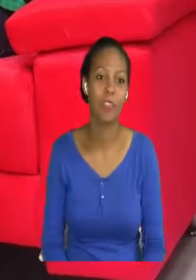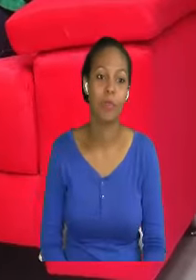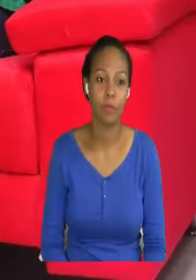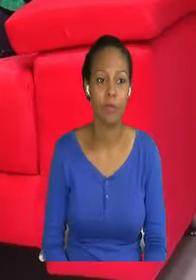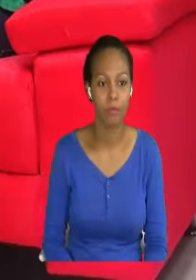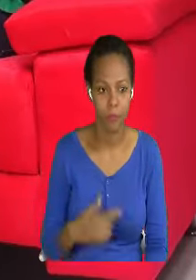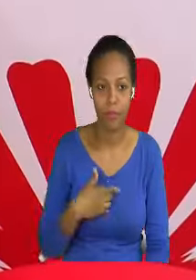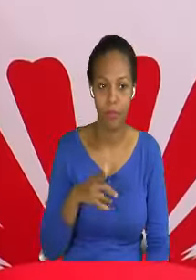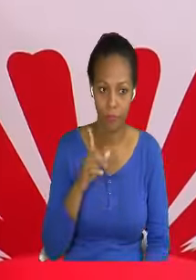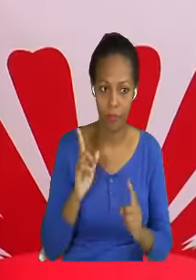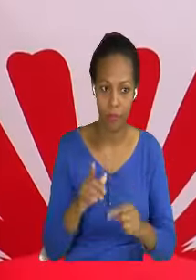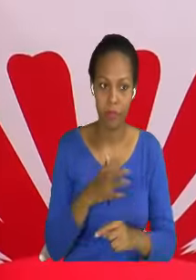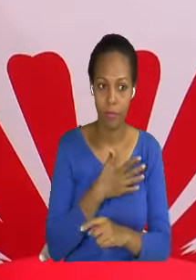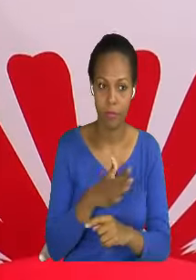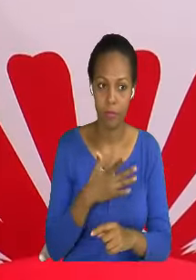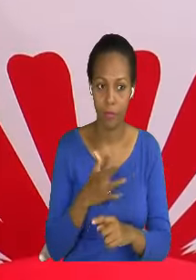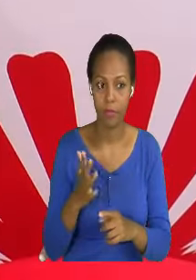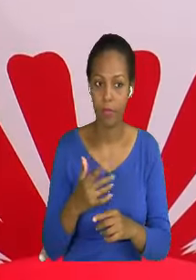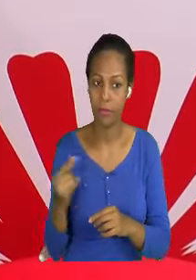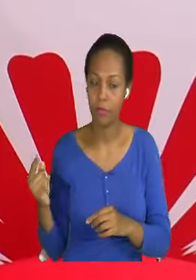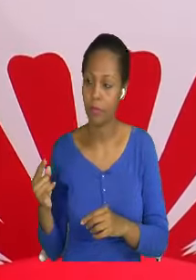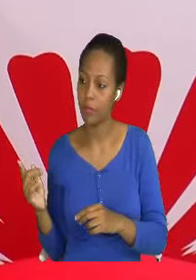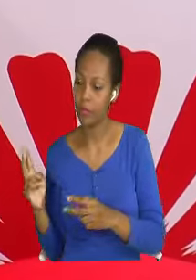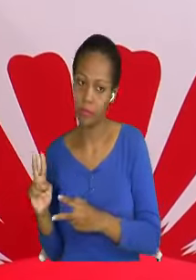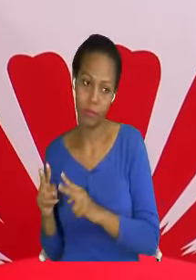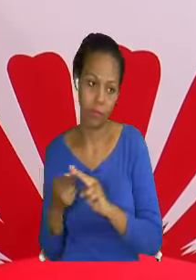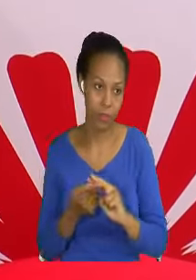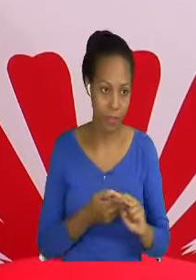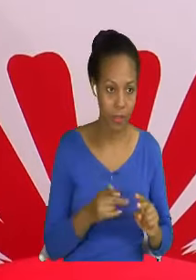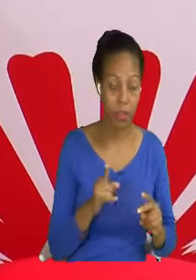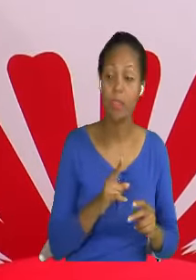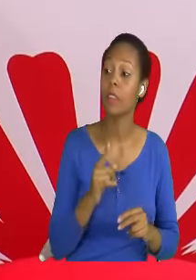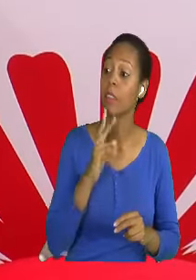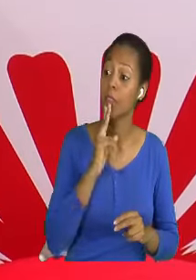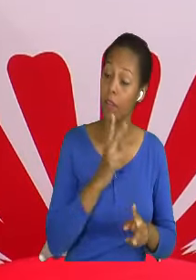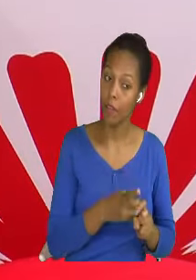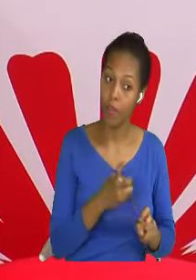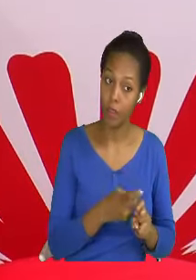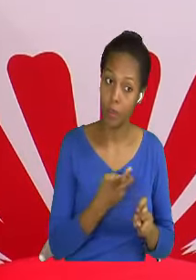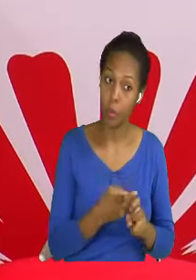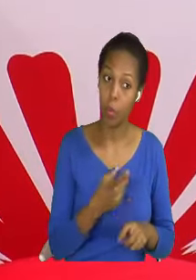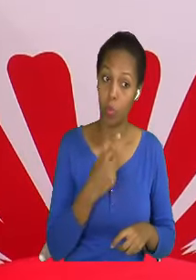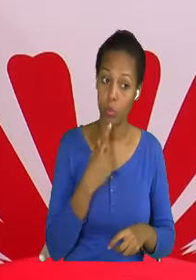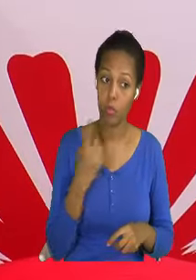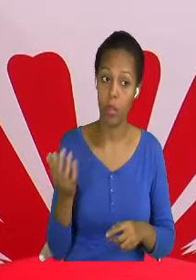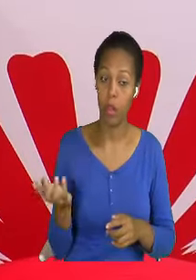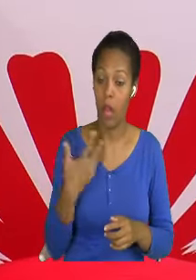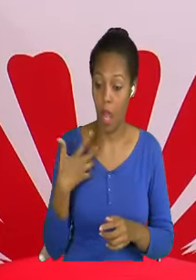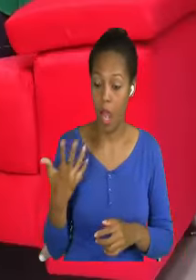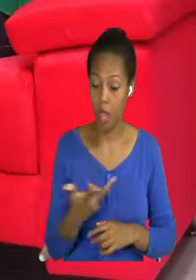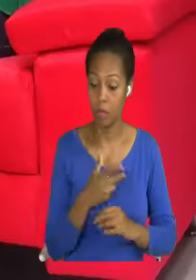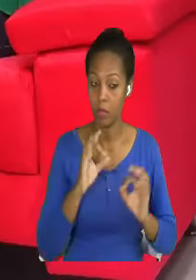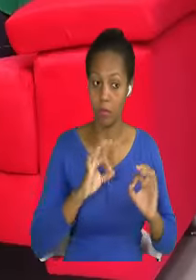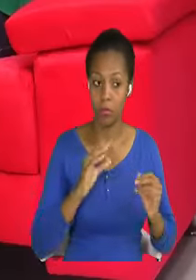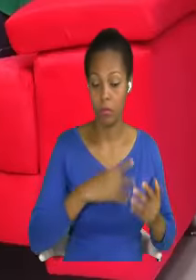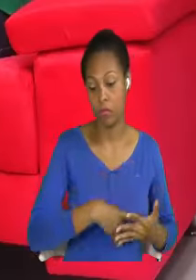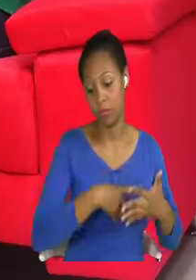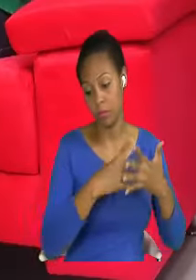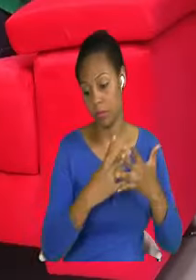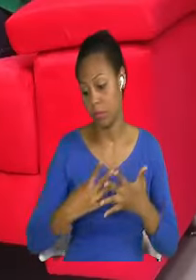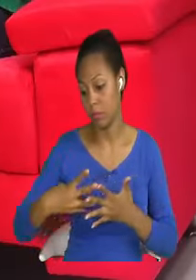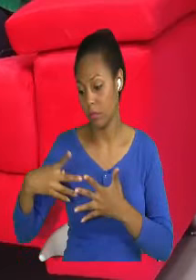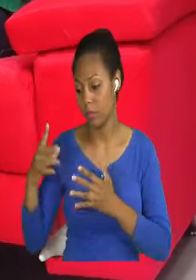muy difícil traspasarse de un género a otro, pero realmente un buen artista debe ser un artista muy polifacético.